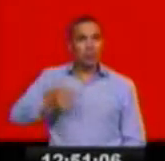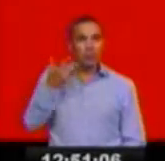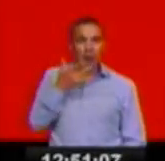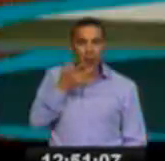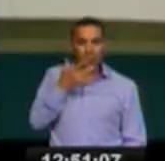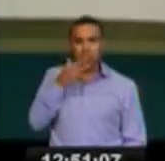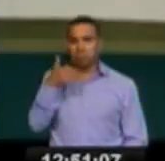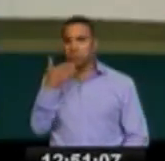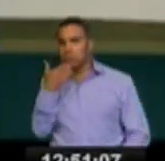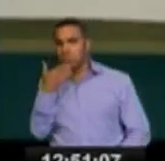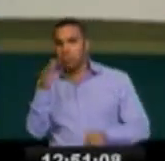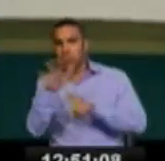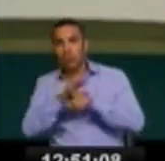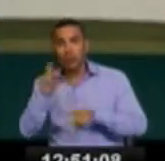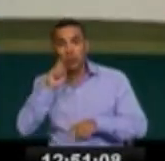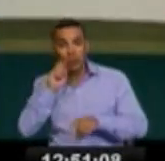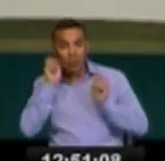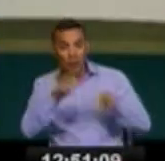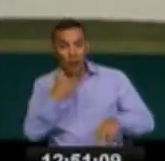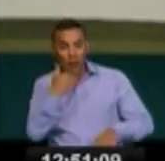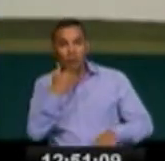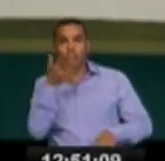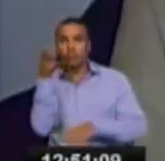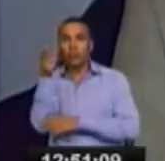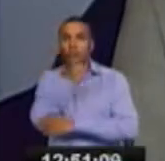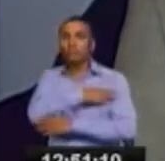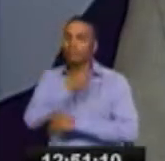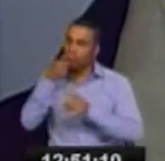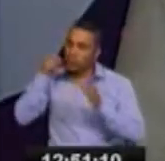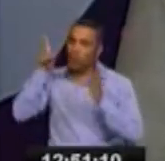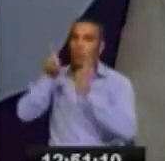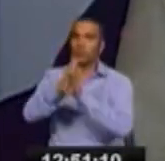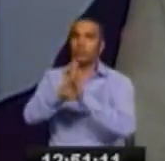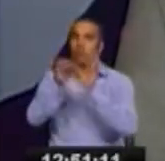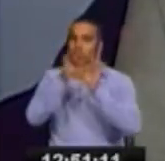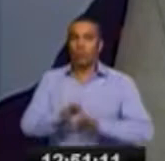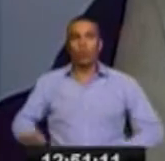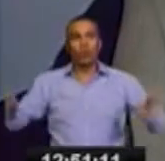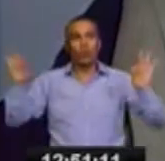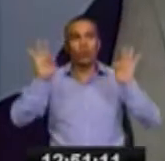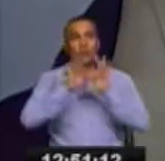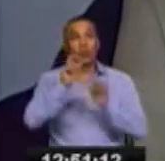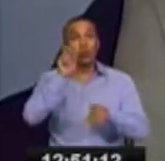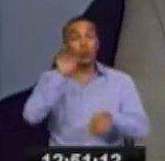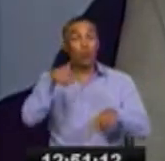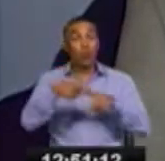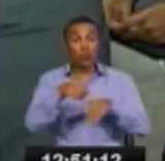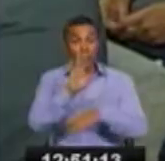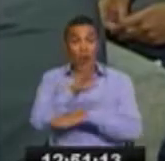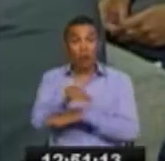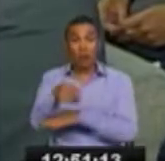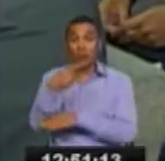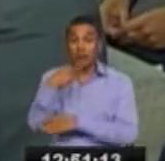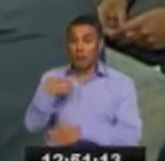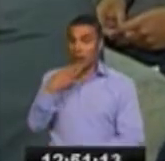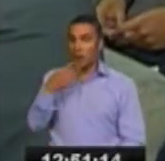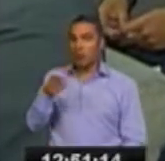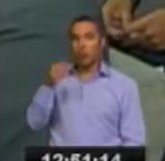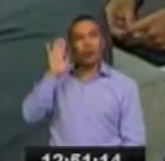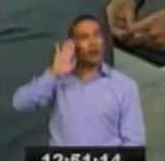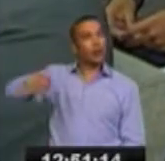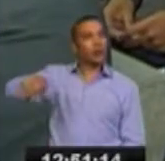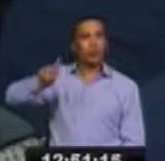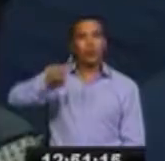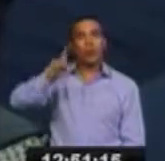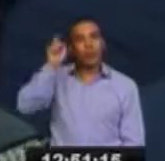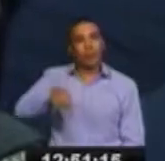los casos de abuso es el compromiso de los docentes. Creer en cada uno de nuestros estudiantes. Por su parte, los estudiantes cada